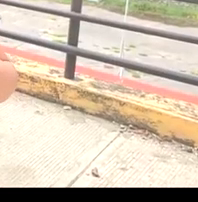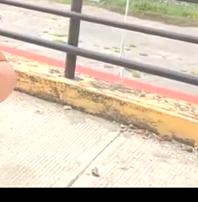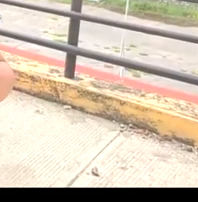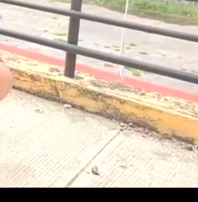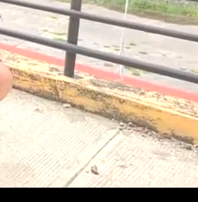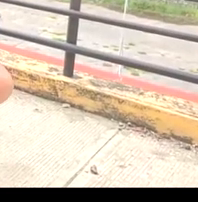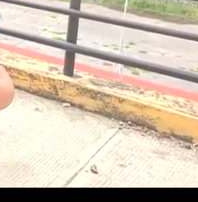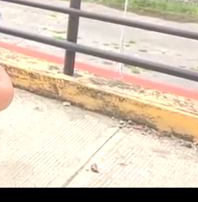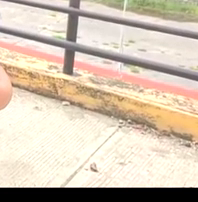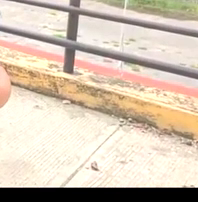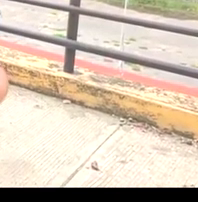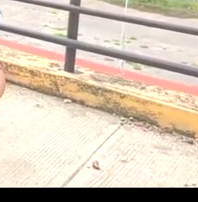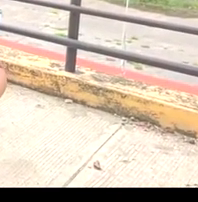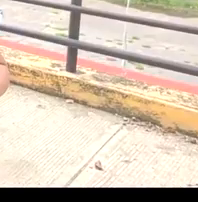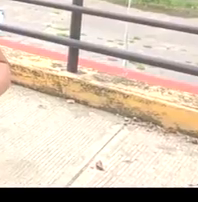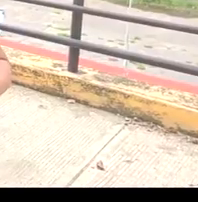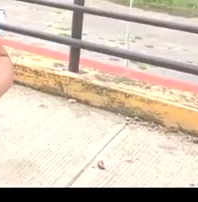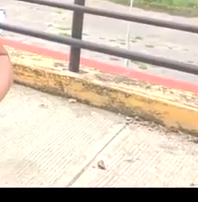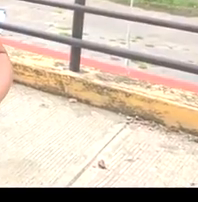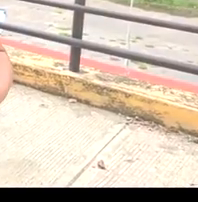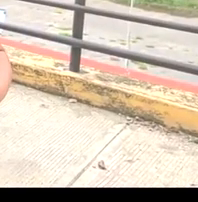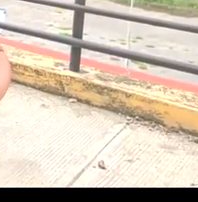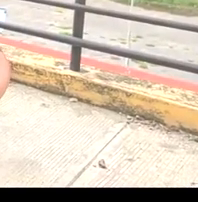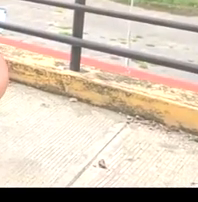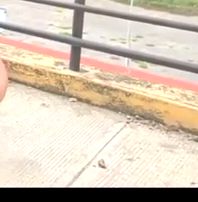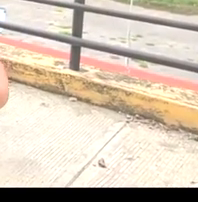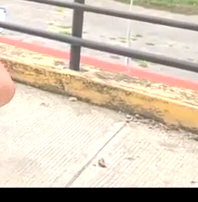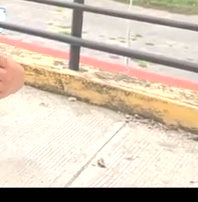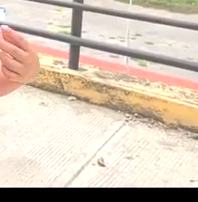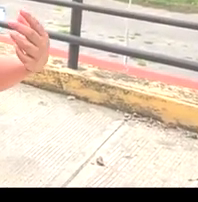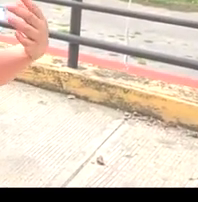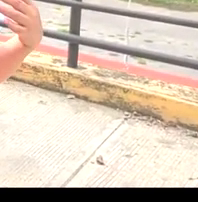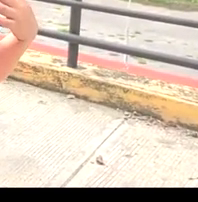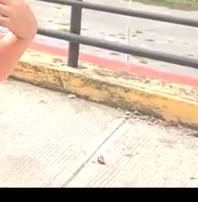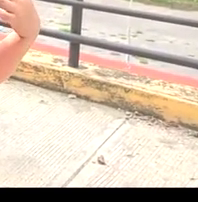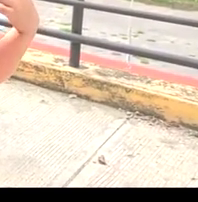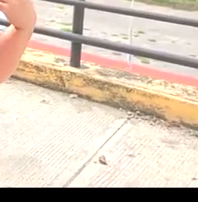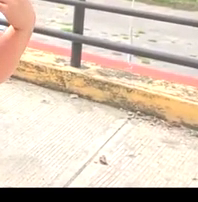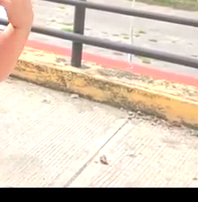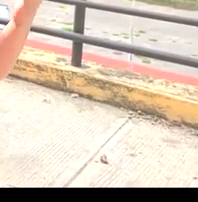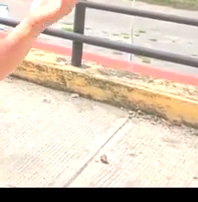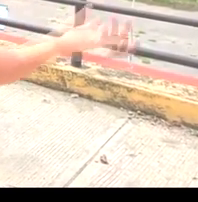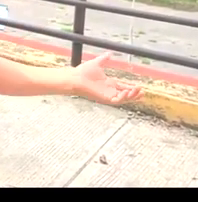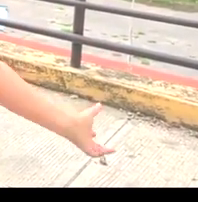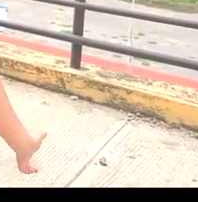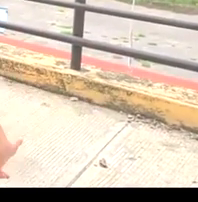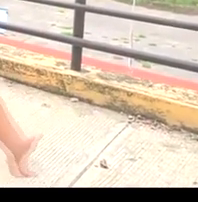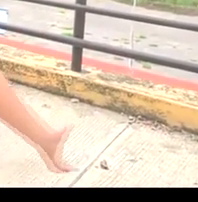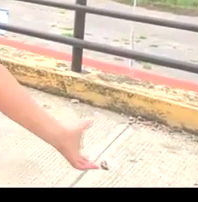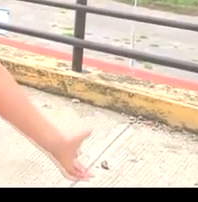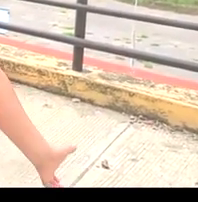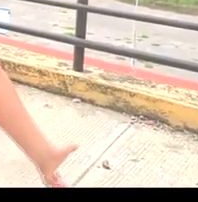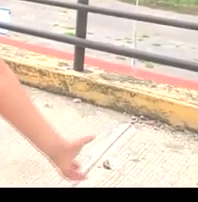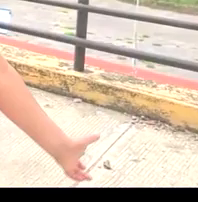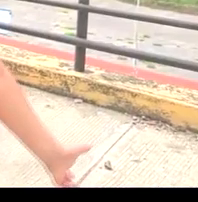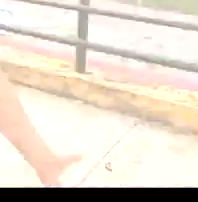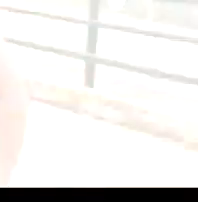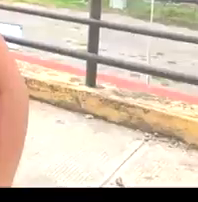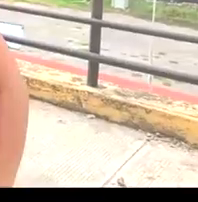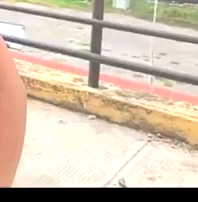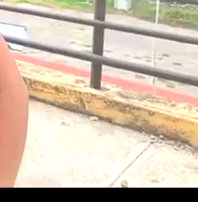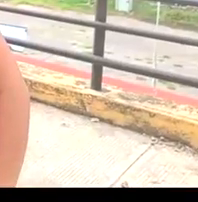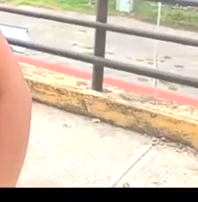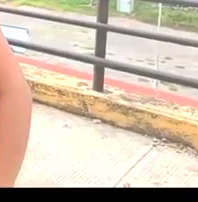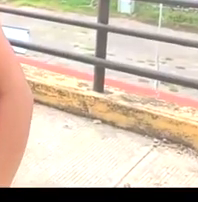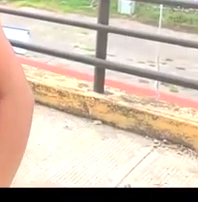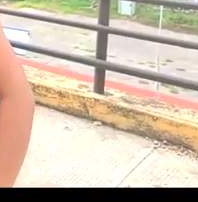Me llamo Anastasia Matías Hernández, soy de la colonia Emiliano Zapata. Nos acabaron de dar lo que son las despensas. Es